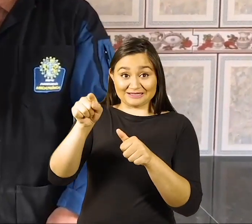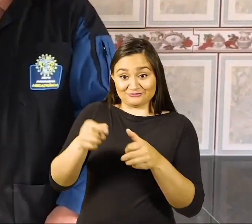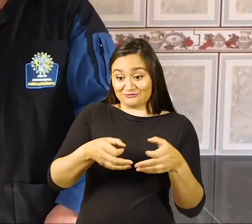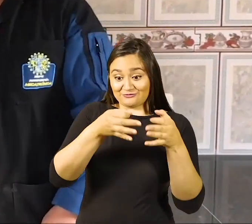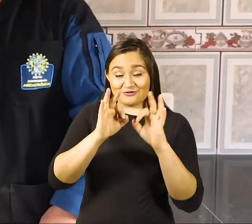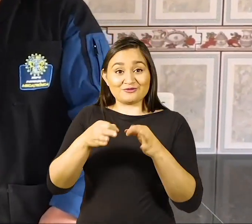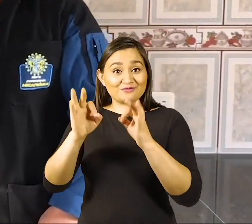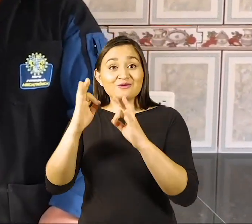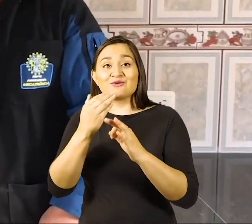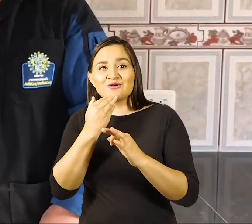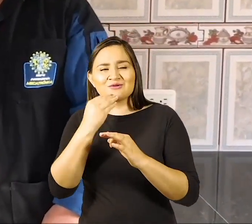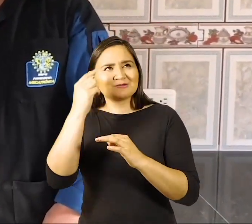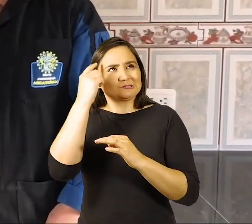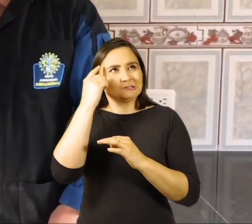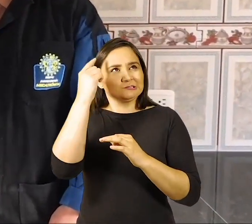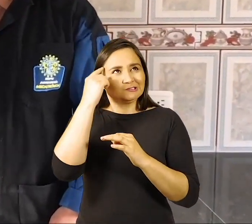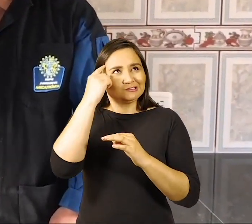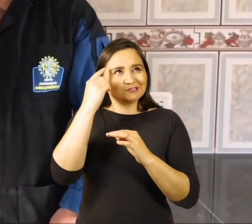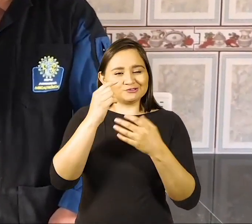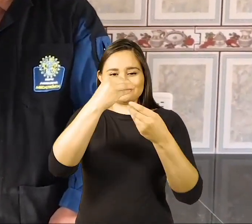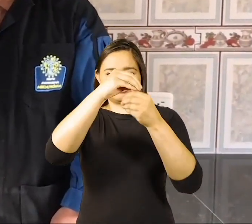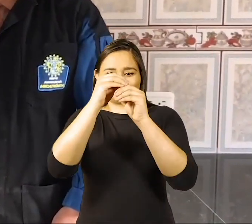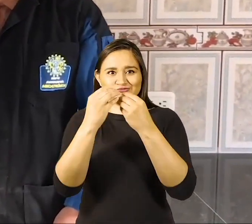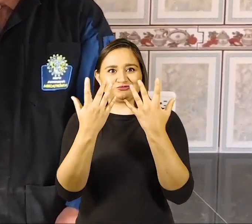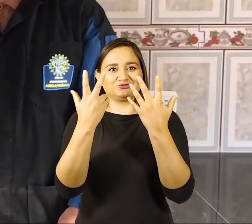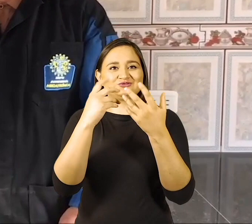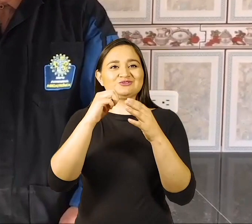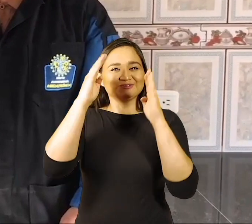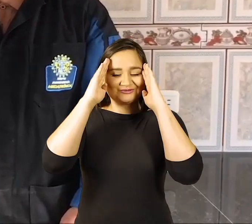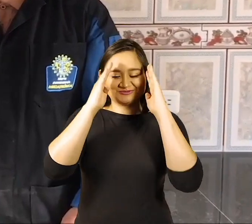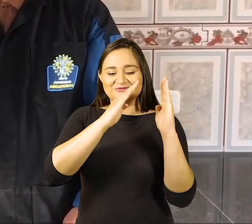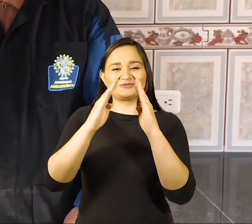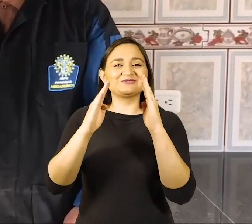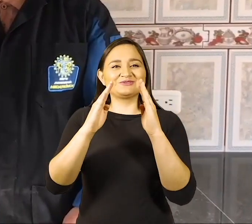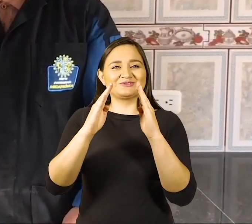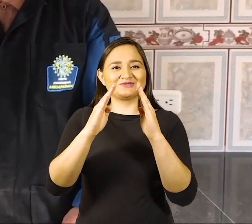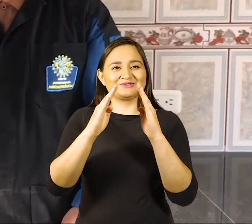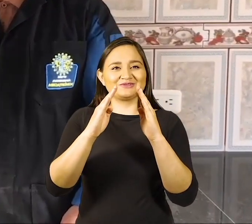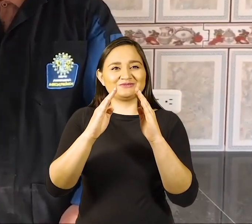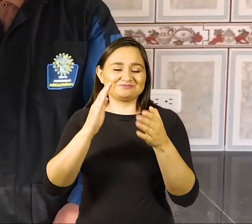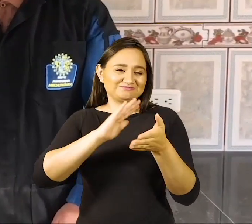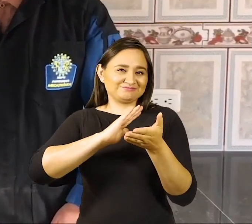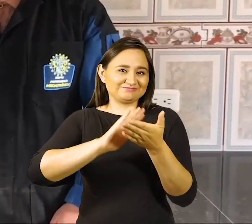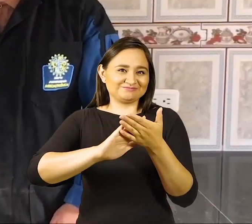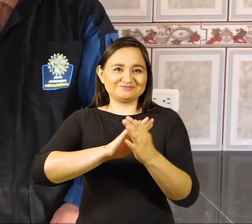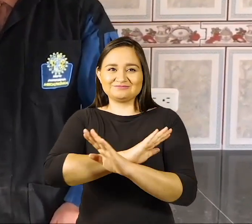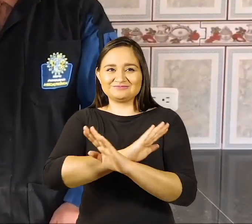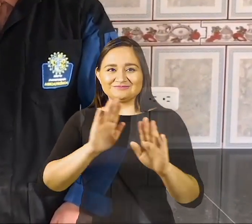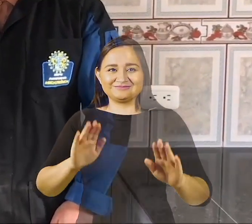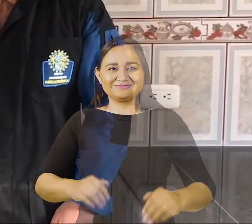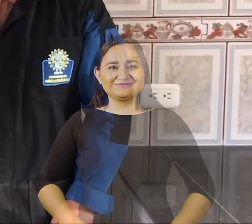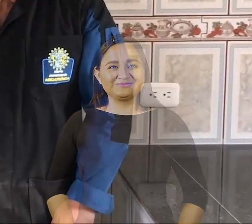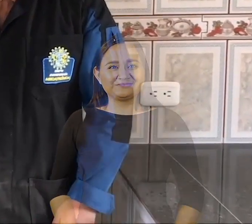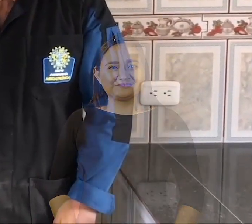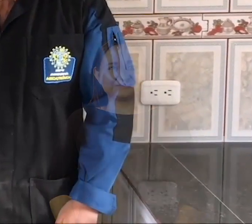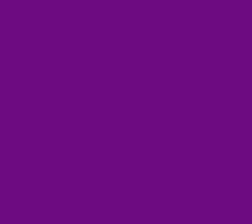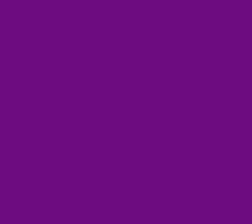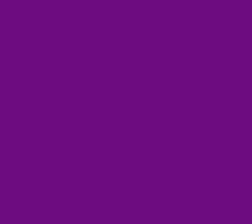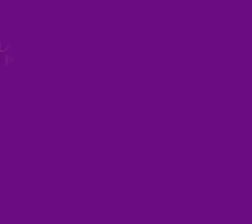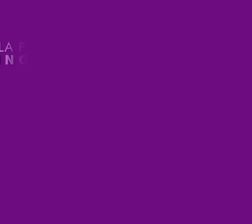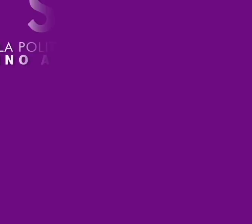Recuerda, estos ejercicios son para mejorar tu habilidad motriz y tu concentración. Sin más que añadir, hasta luego.